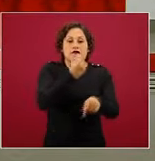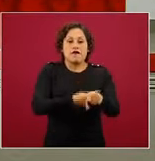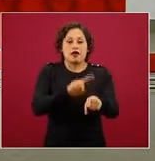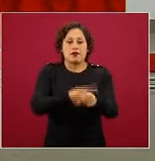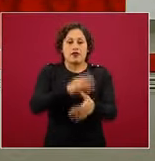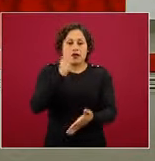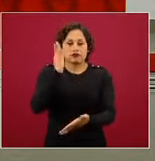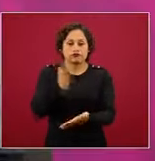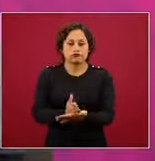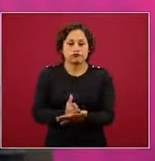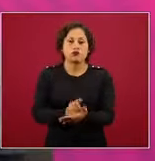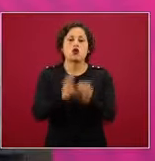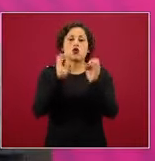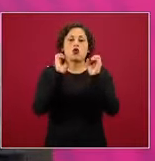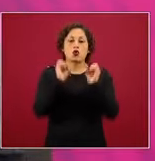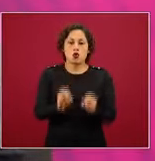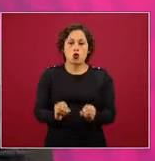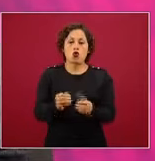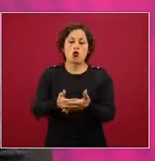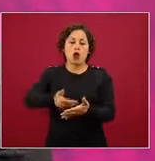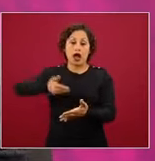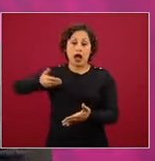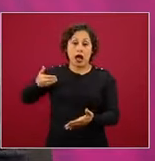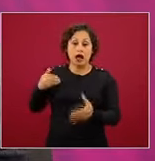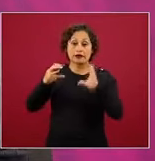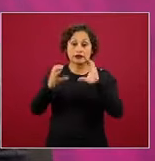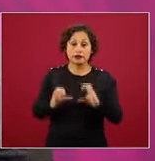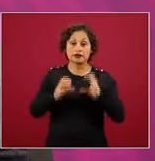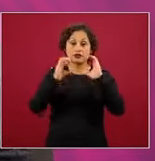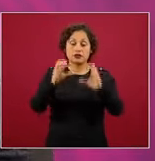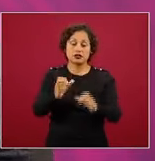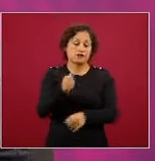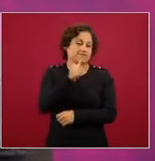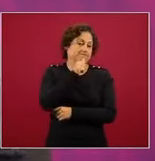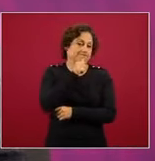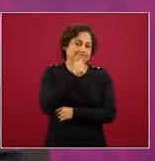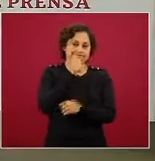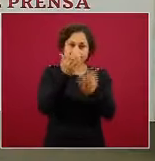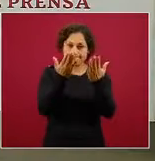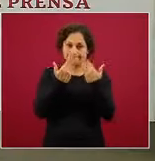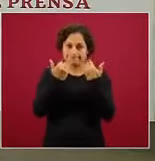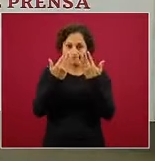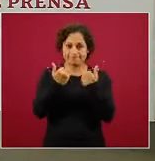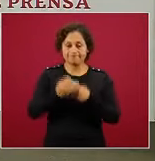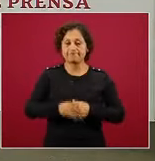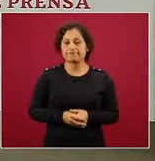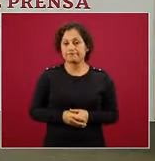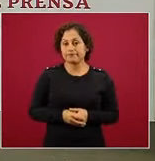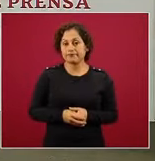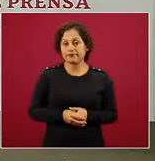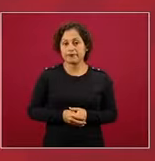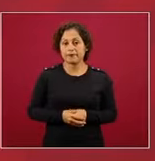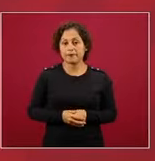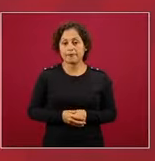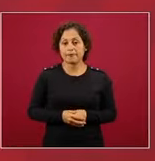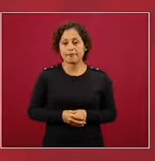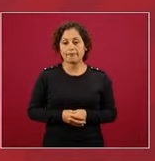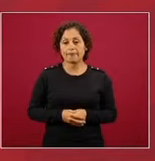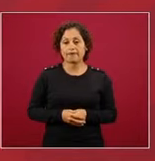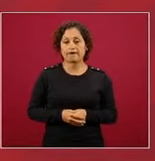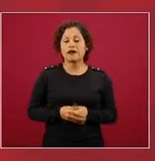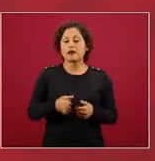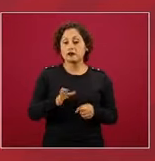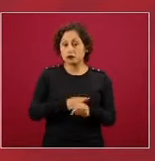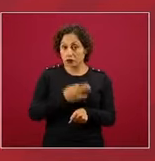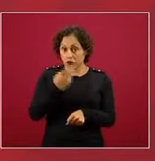mejor aún, que prevenga la enfermedad grave, en este caso de COVID-19, precisamente se necesitará